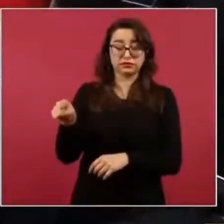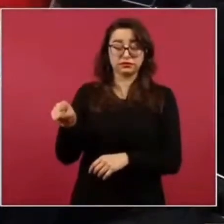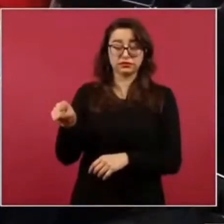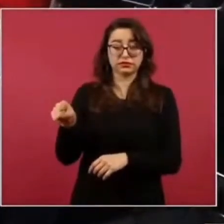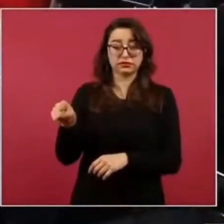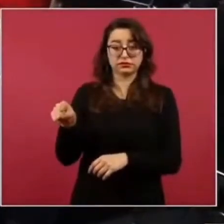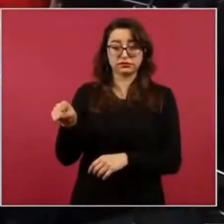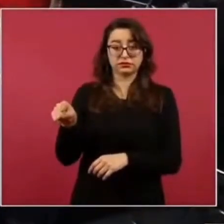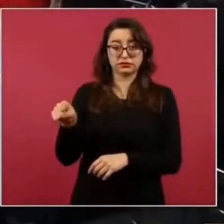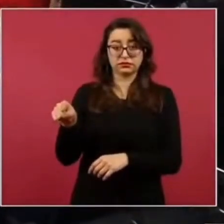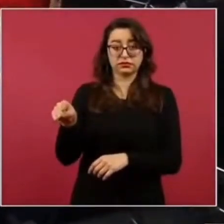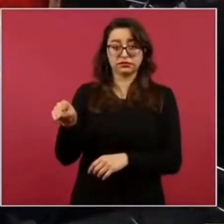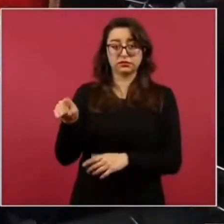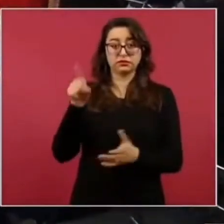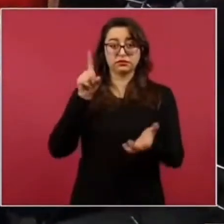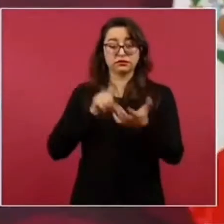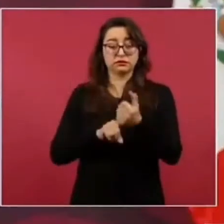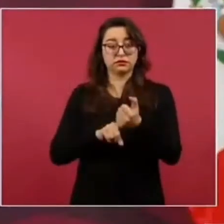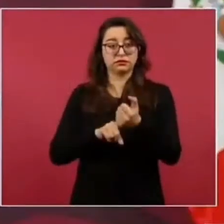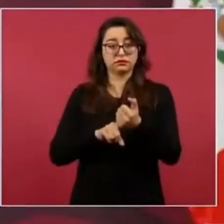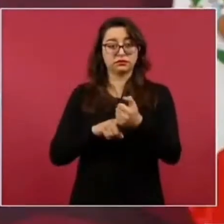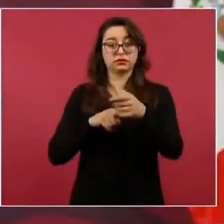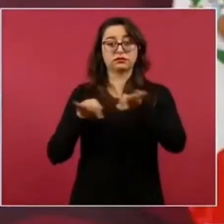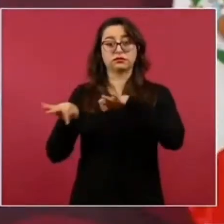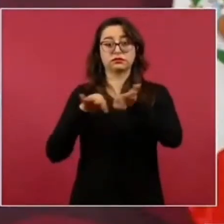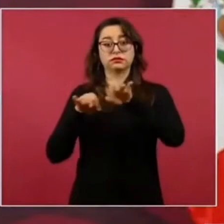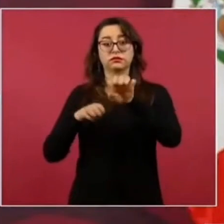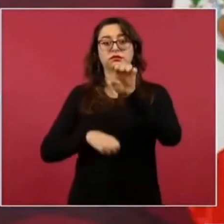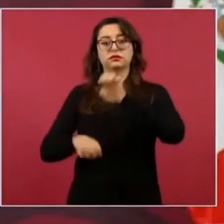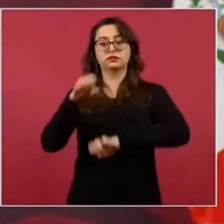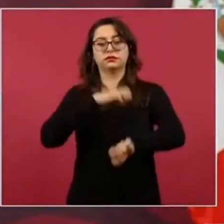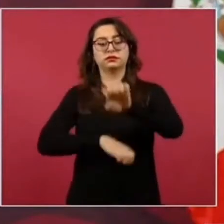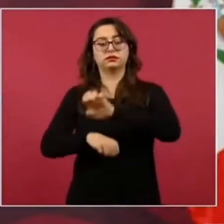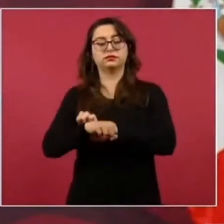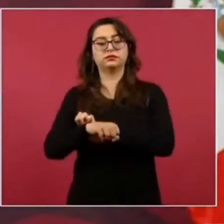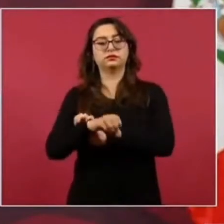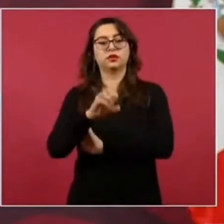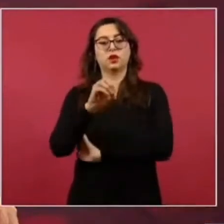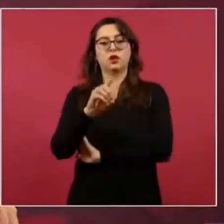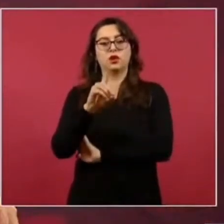estuvo trabajando Odebrecht.